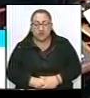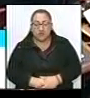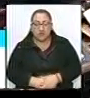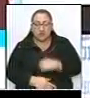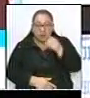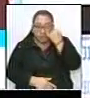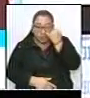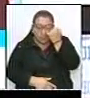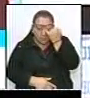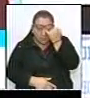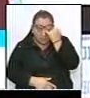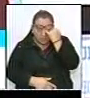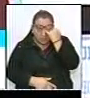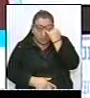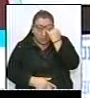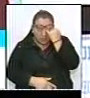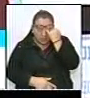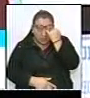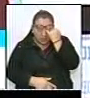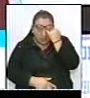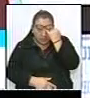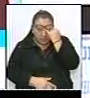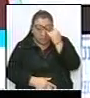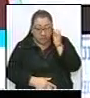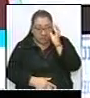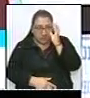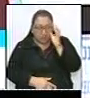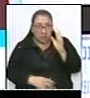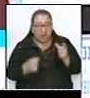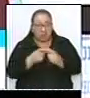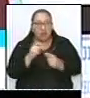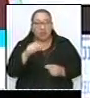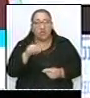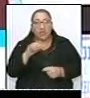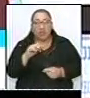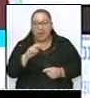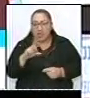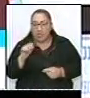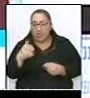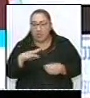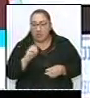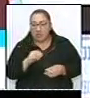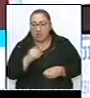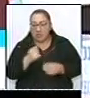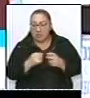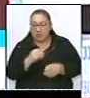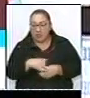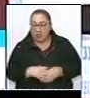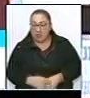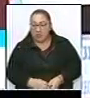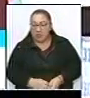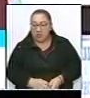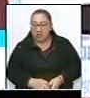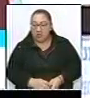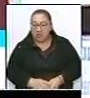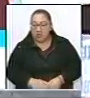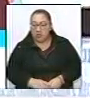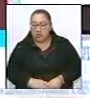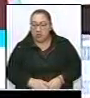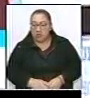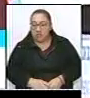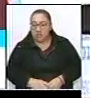Congresista Quintanilla, estamos en realidad en un tema muy puntual, ya deberíamos haber ido al voto, pero